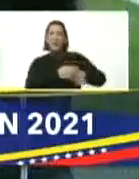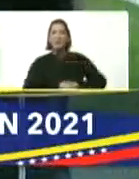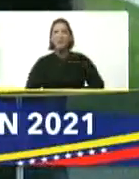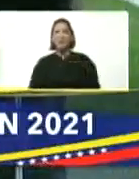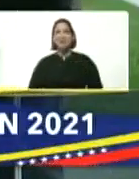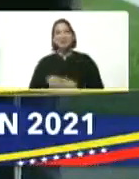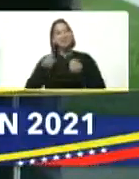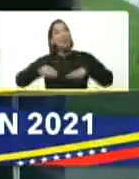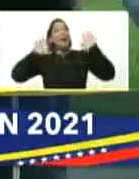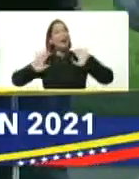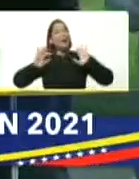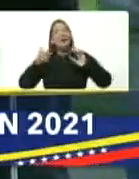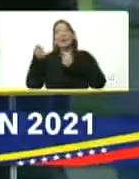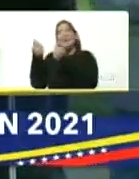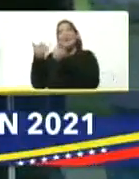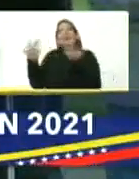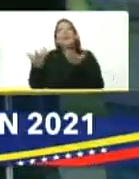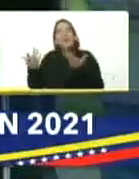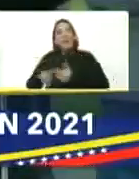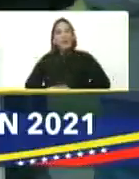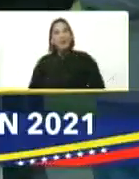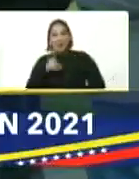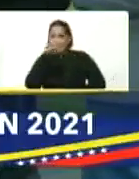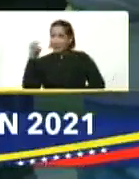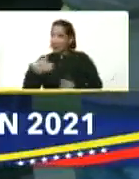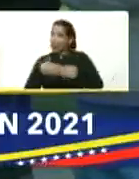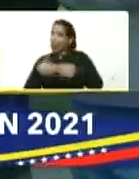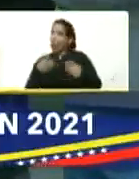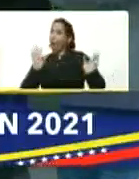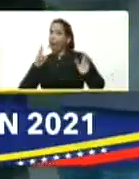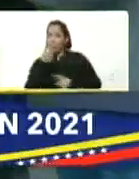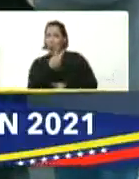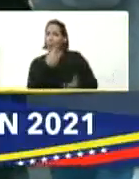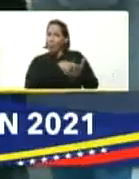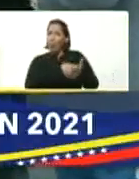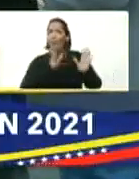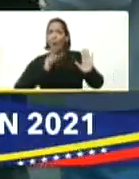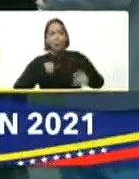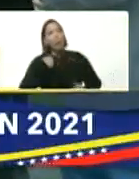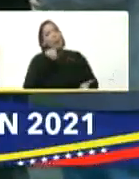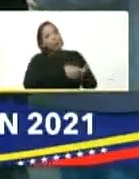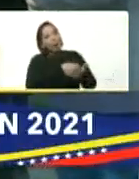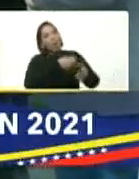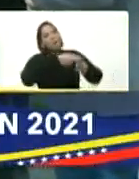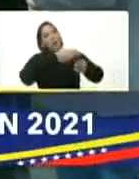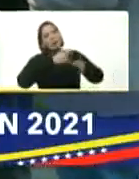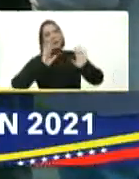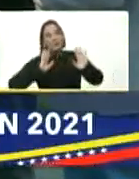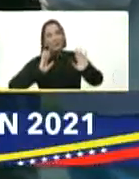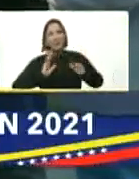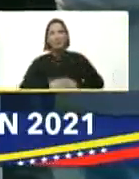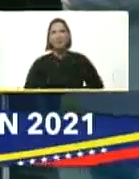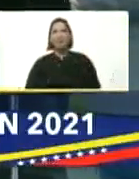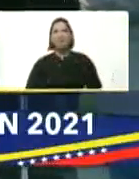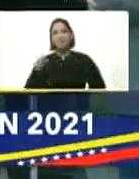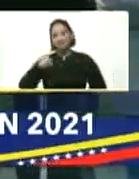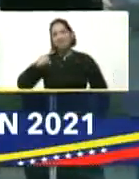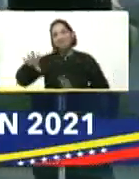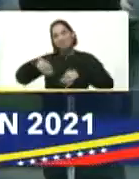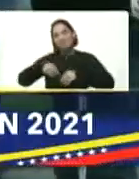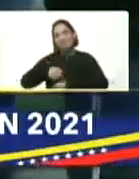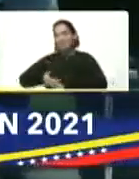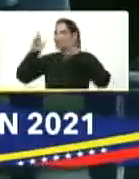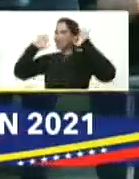bueno. ¿Cuánto costó? $100 pagamos por dos pares. $50. Bueno, ¿te puedo pagar en Petro? Claro, yo acepto en todo. ¿Viste? Bueno,